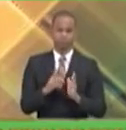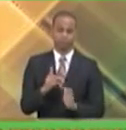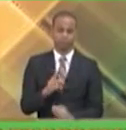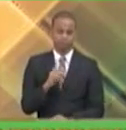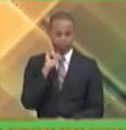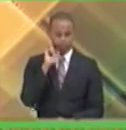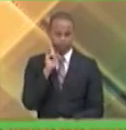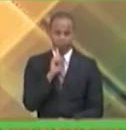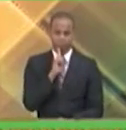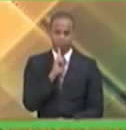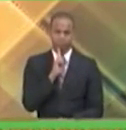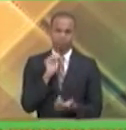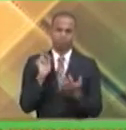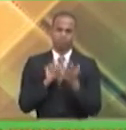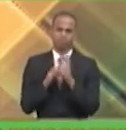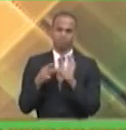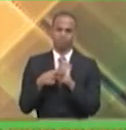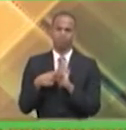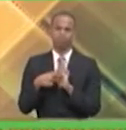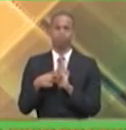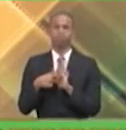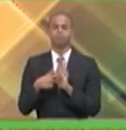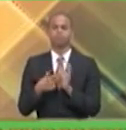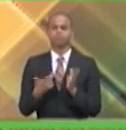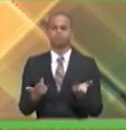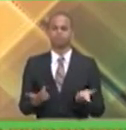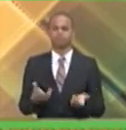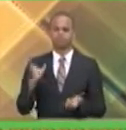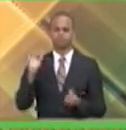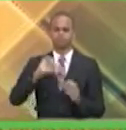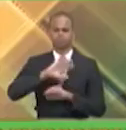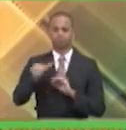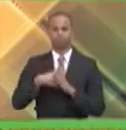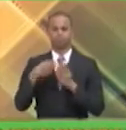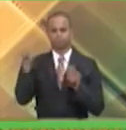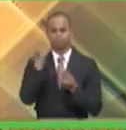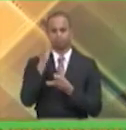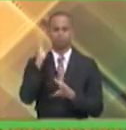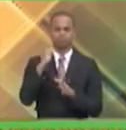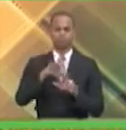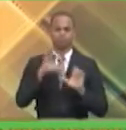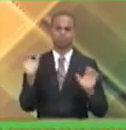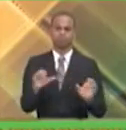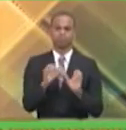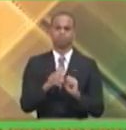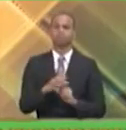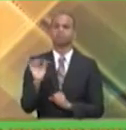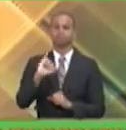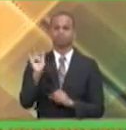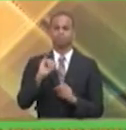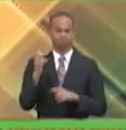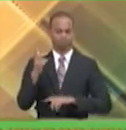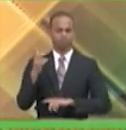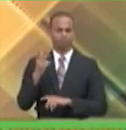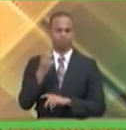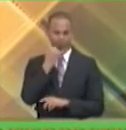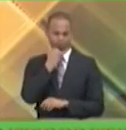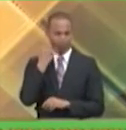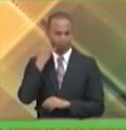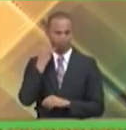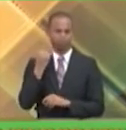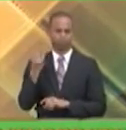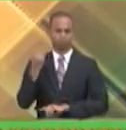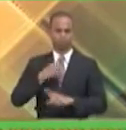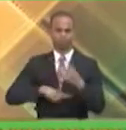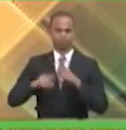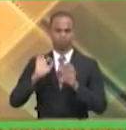Correcto. Es decir, que van a ser, toda la información va a ser transmitida, así como la está transmitiendo Joel